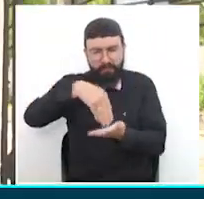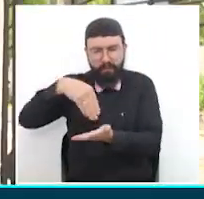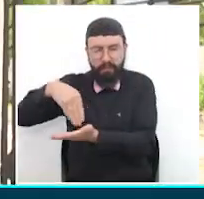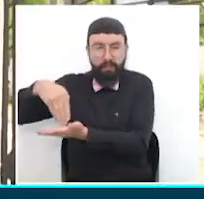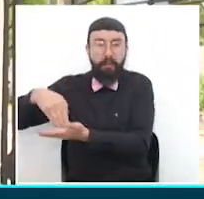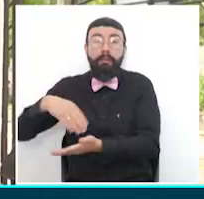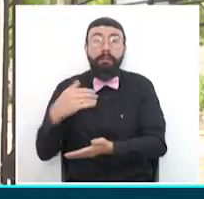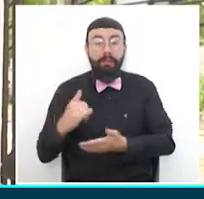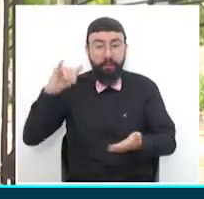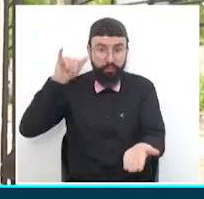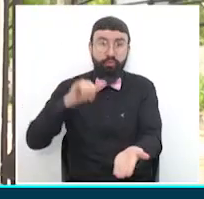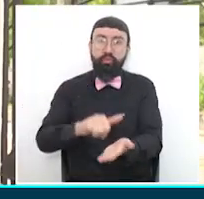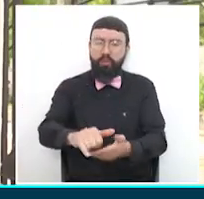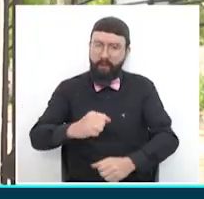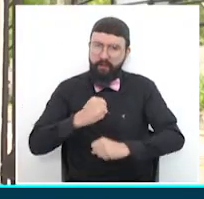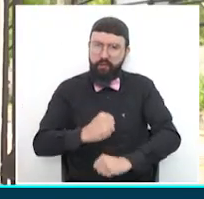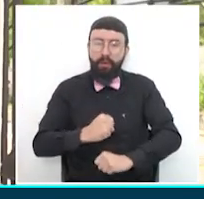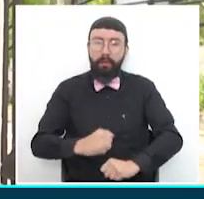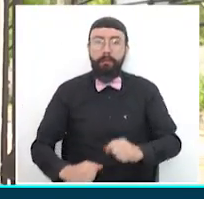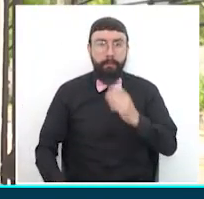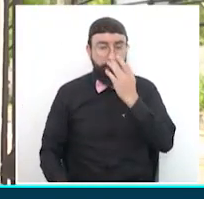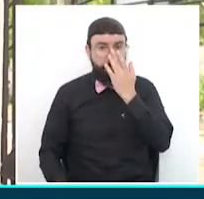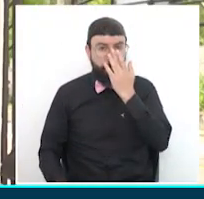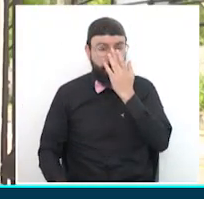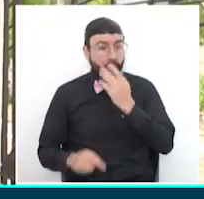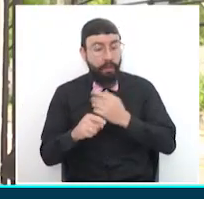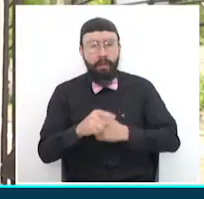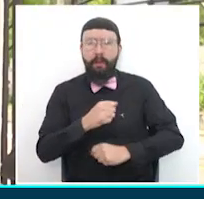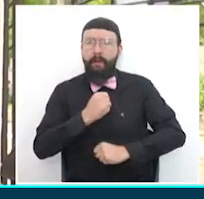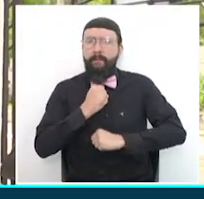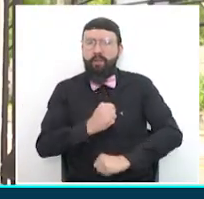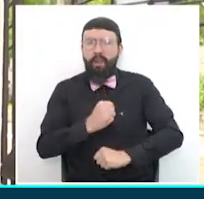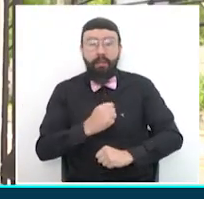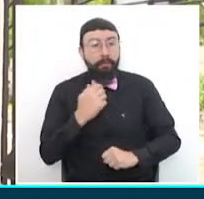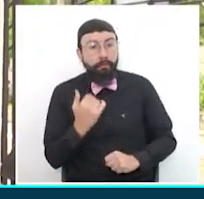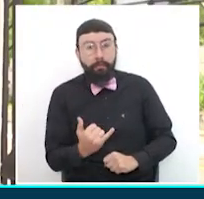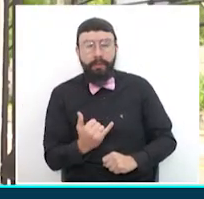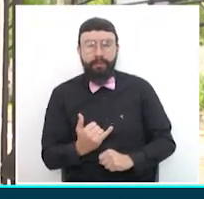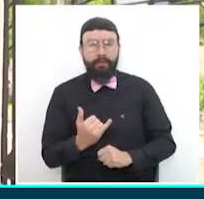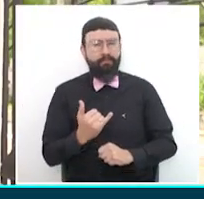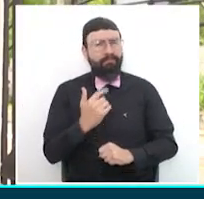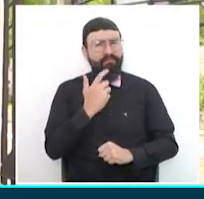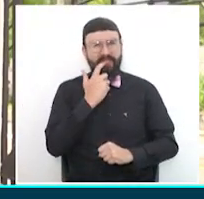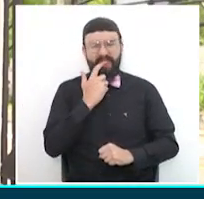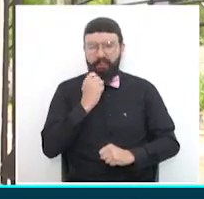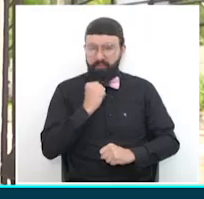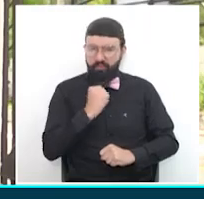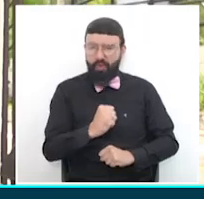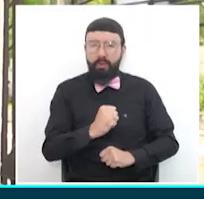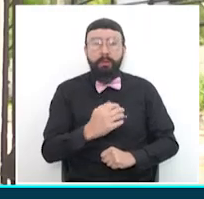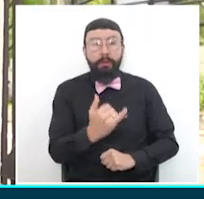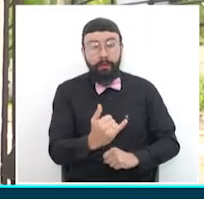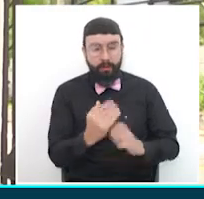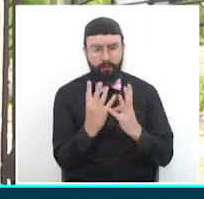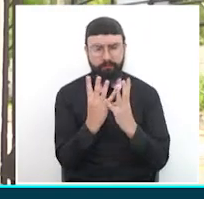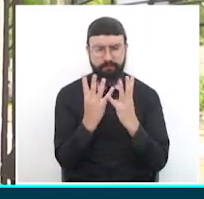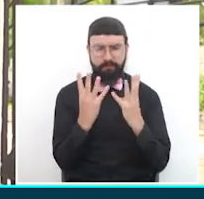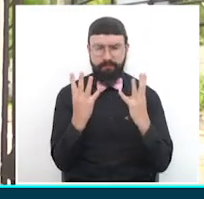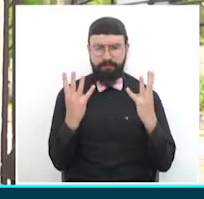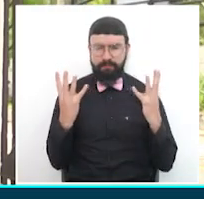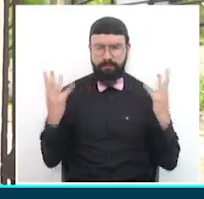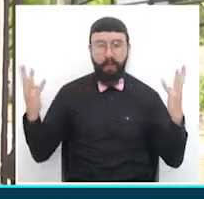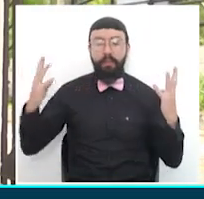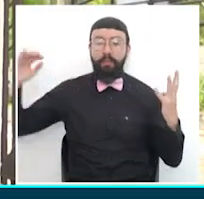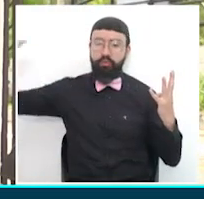Una pantalla muy fuerte que termina de solidificar todas las buenas competencias y